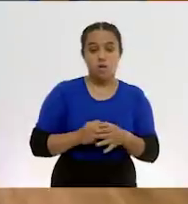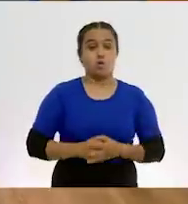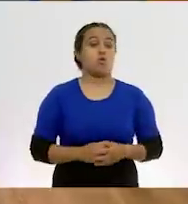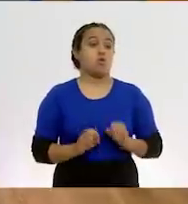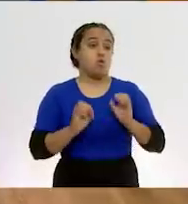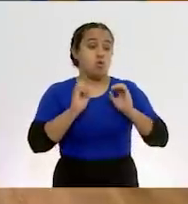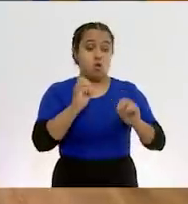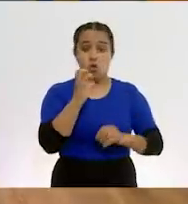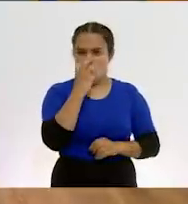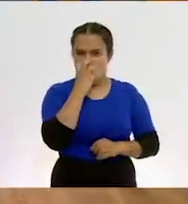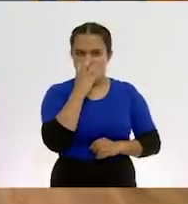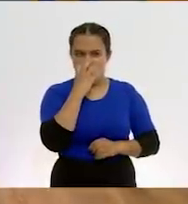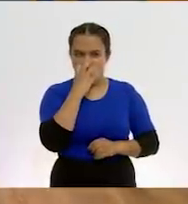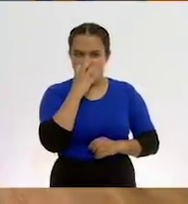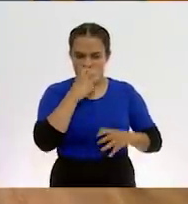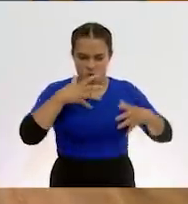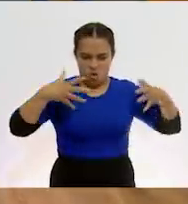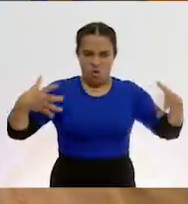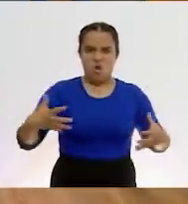Un oso pardo.